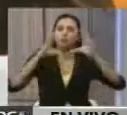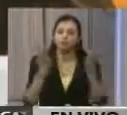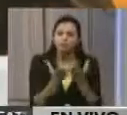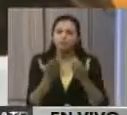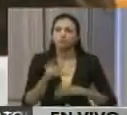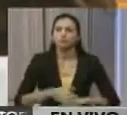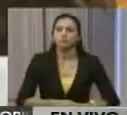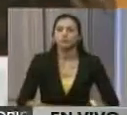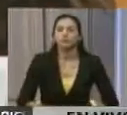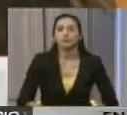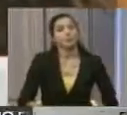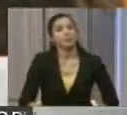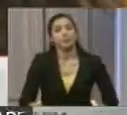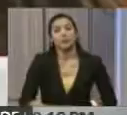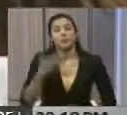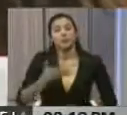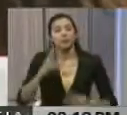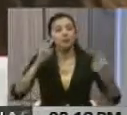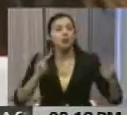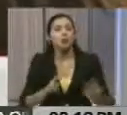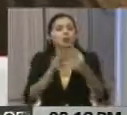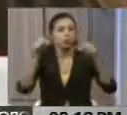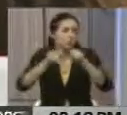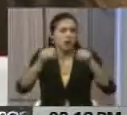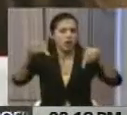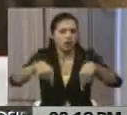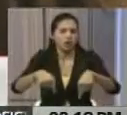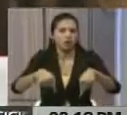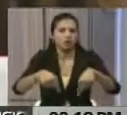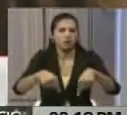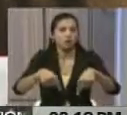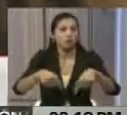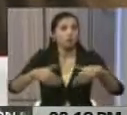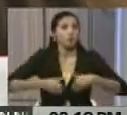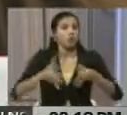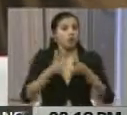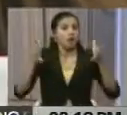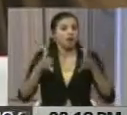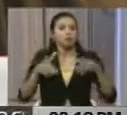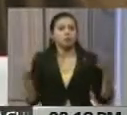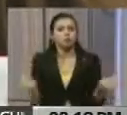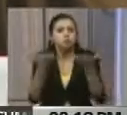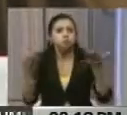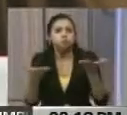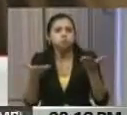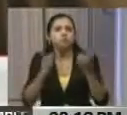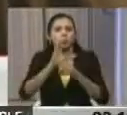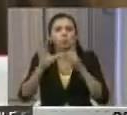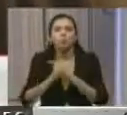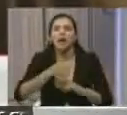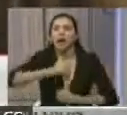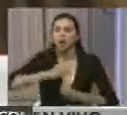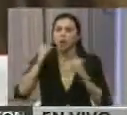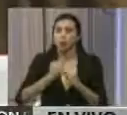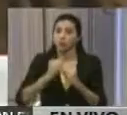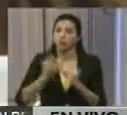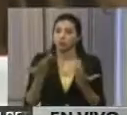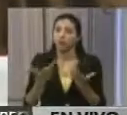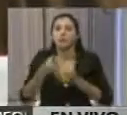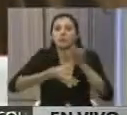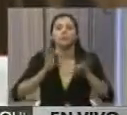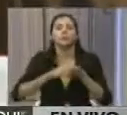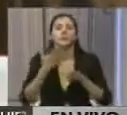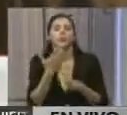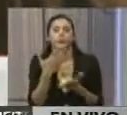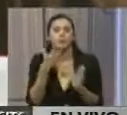Bueno, creo que lo importante es que un encuentro de este tipo está haciendo un gran esfuerzo para promover una cultura de la resistencia, para explicar por qué